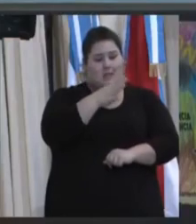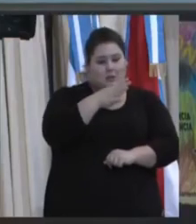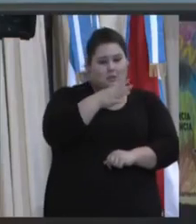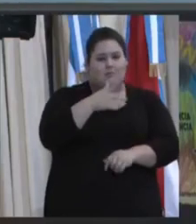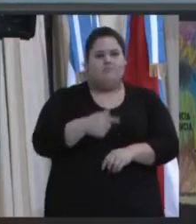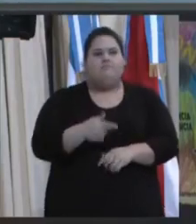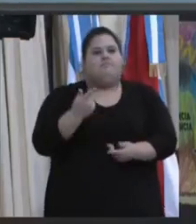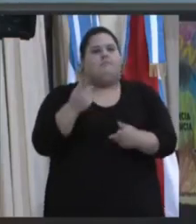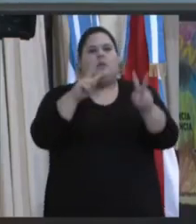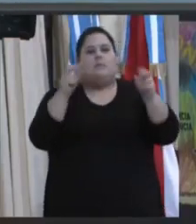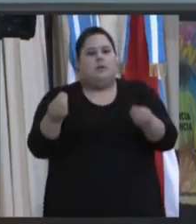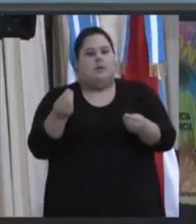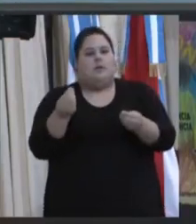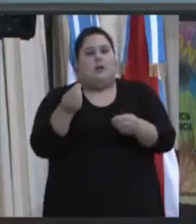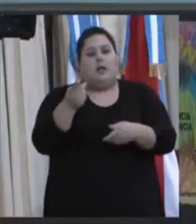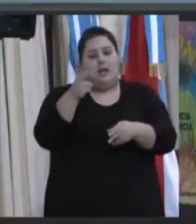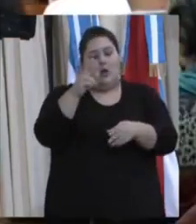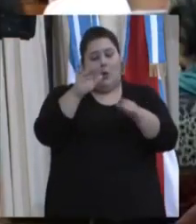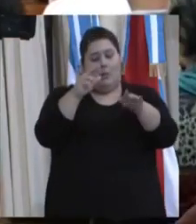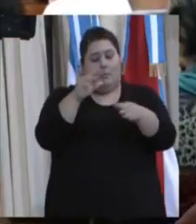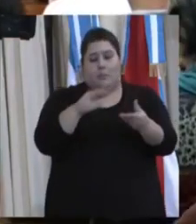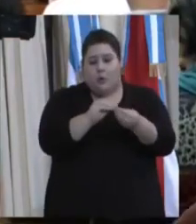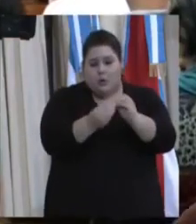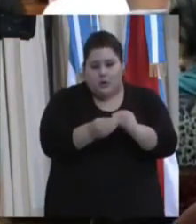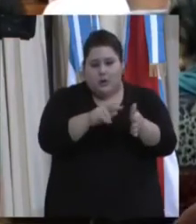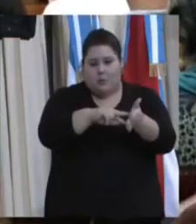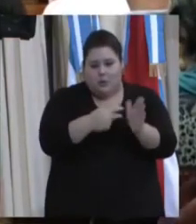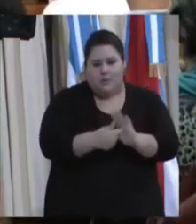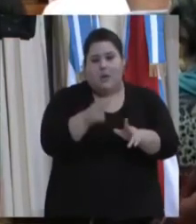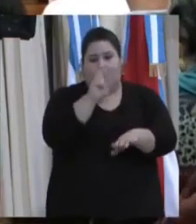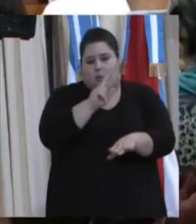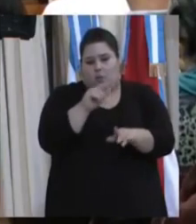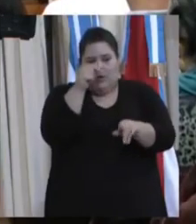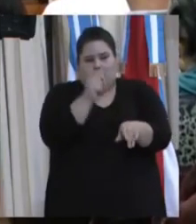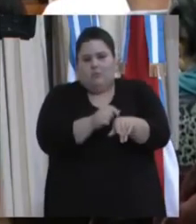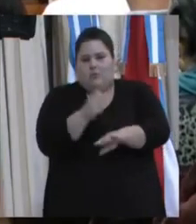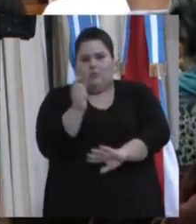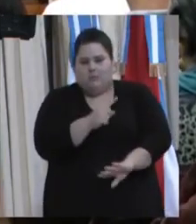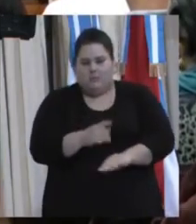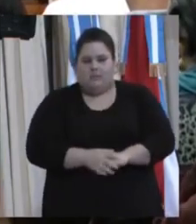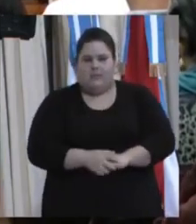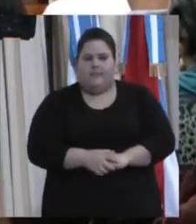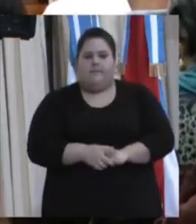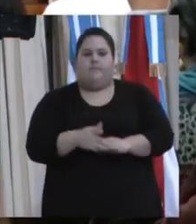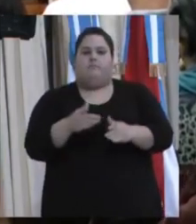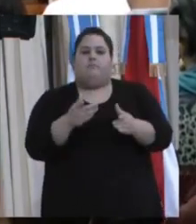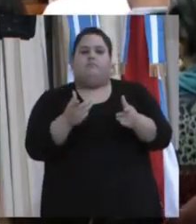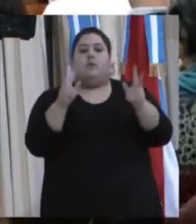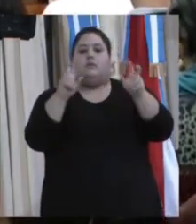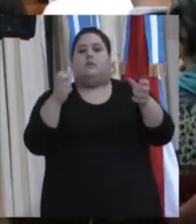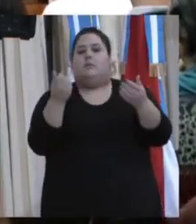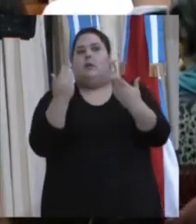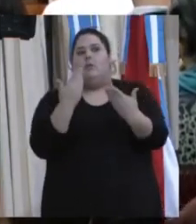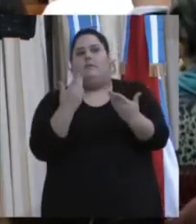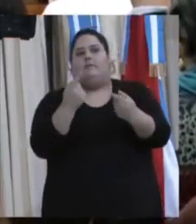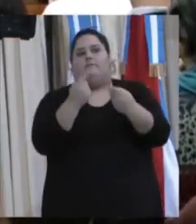mujer y los problemas contemporáneos. Es decir, este futuro líder de la reforma abre el ciclo de conferencias del centro de